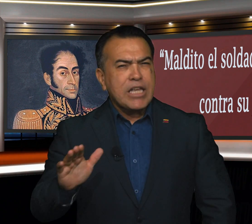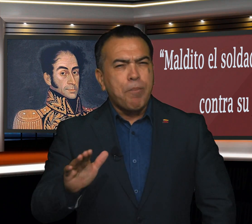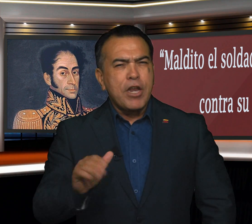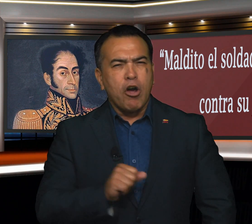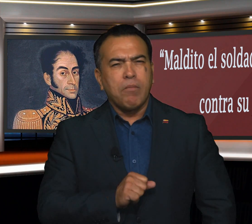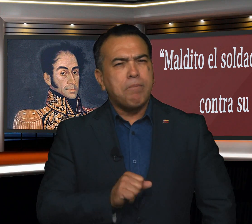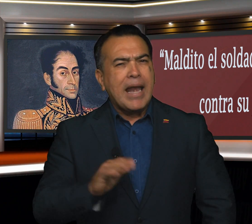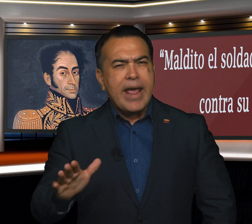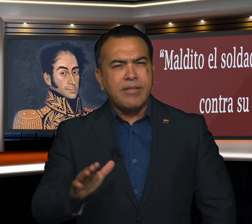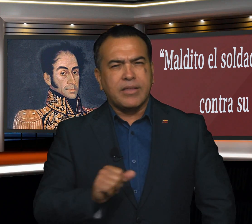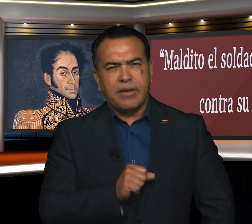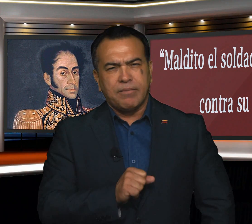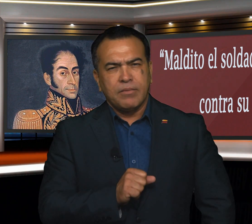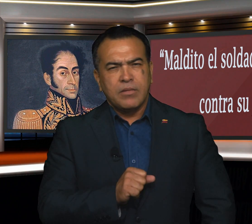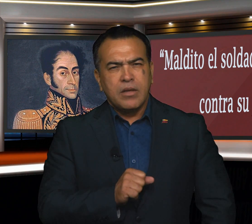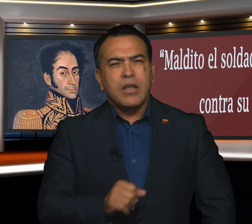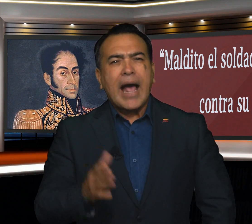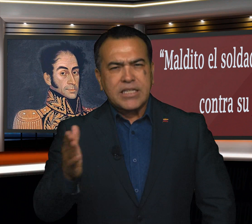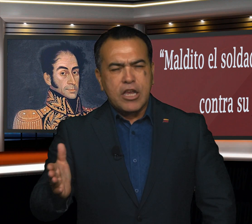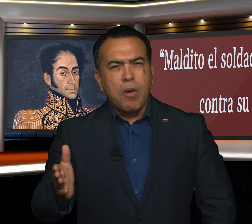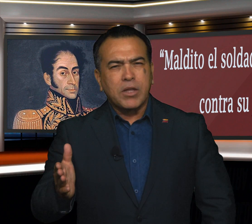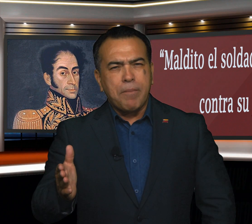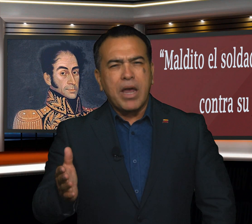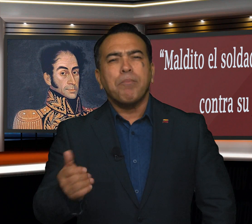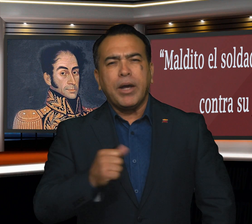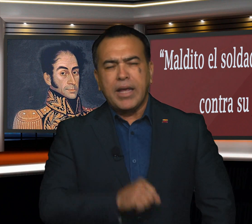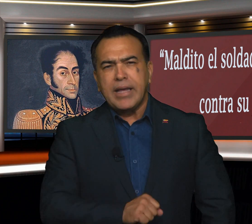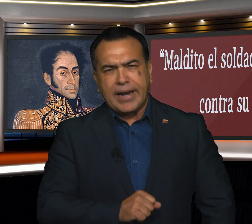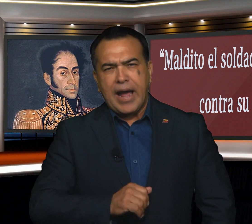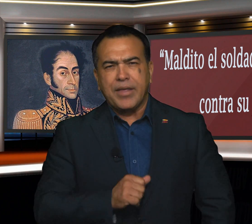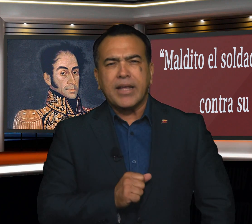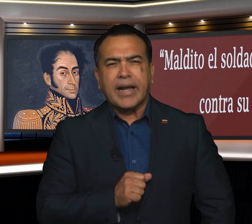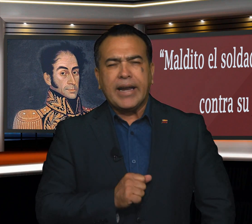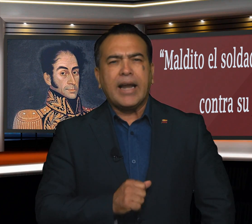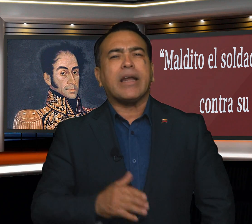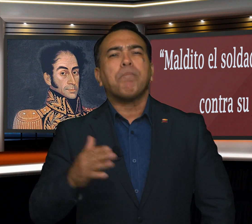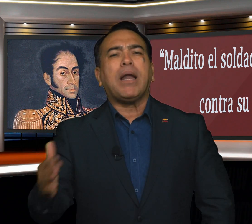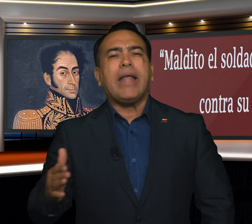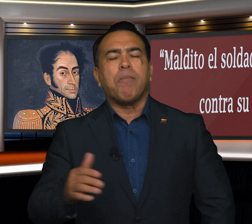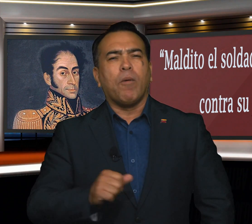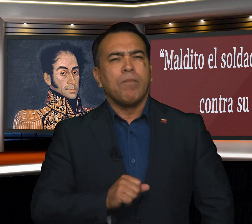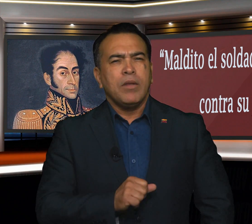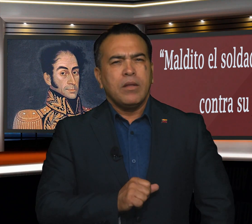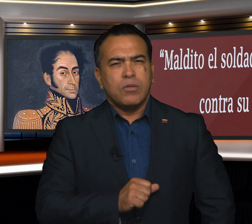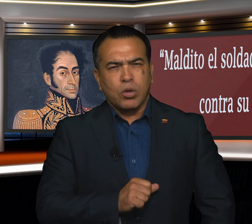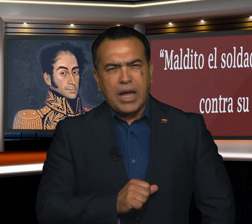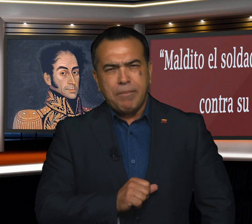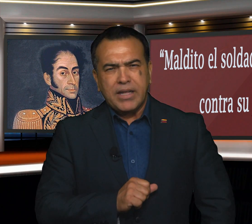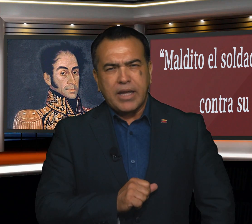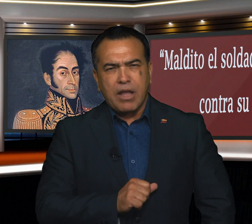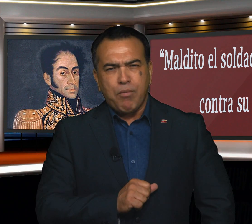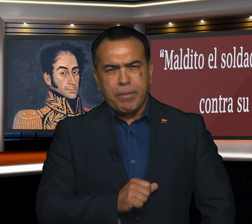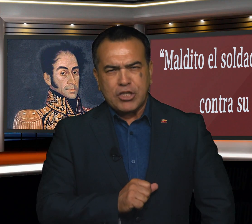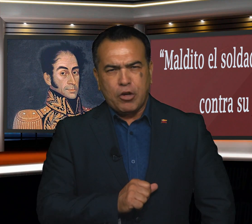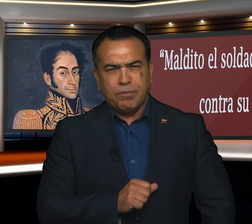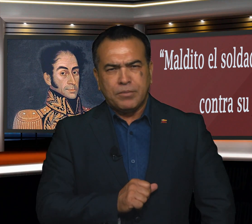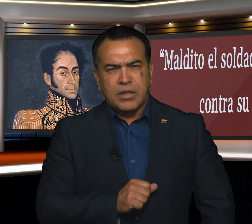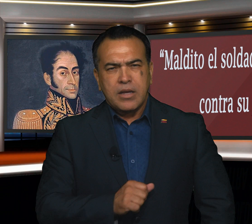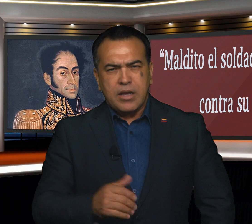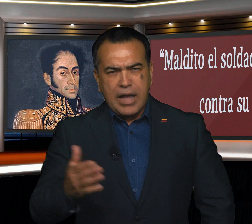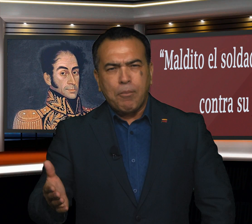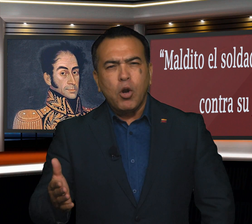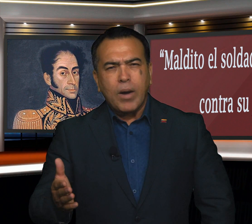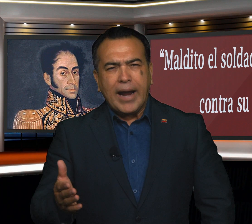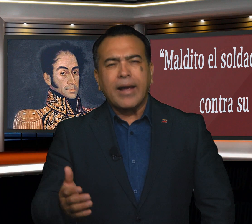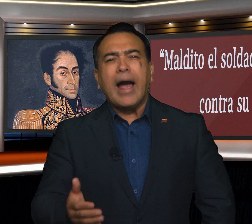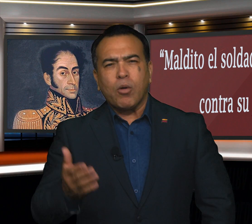de esa opinión valiente, así como también pues desde acá, desde este canal, respaldamos totalmente esta información